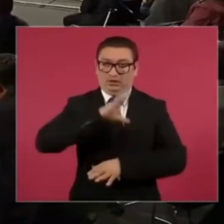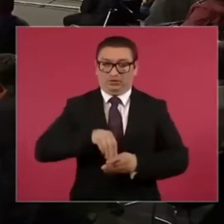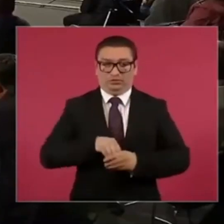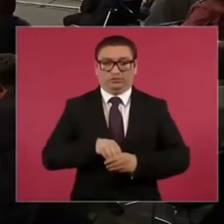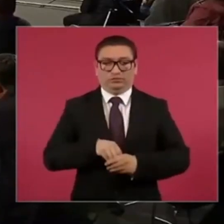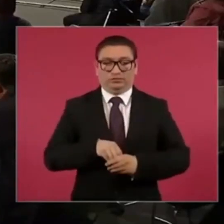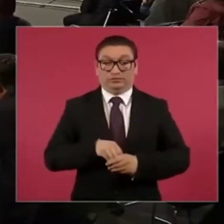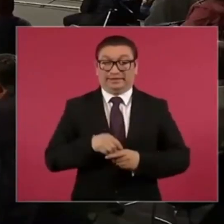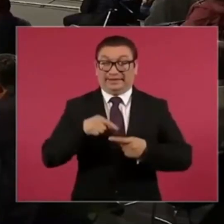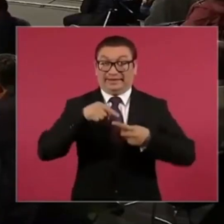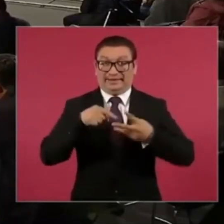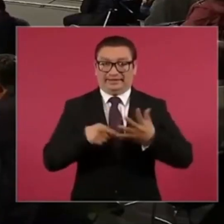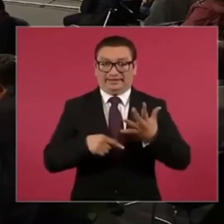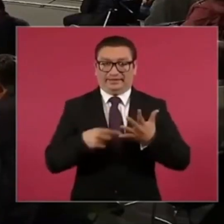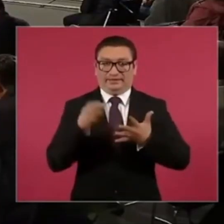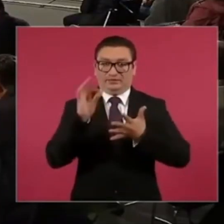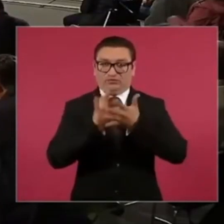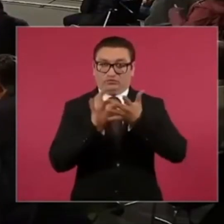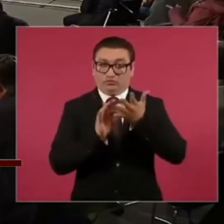Esto era lo que le pedían